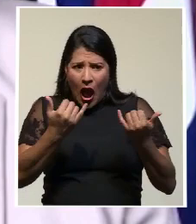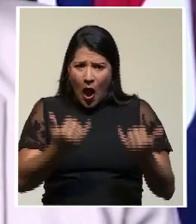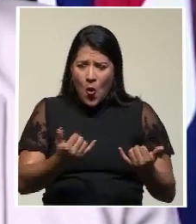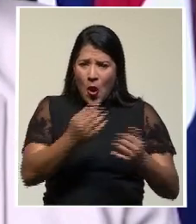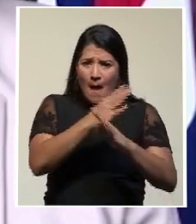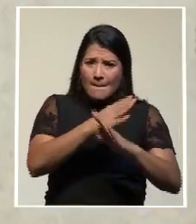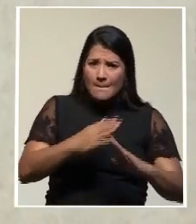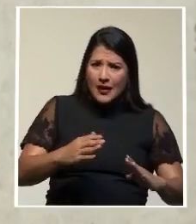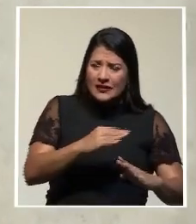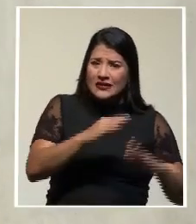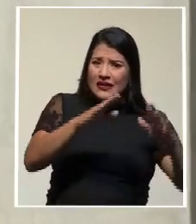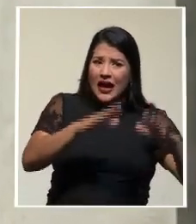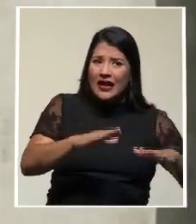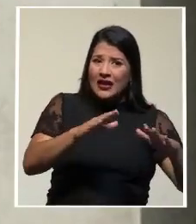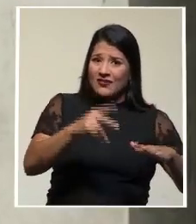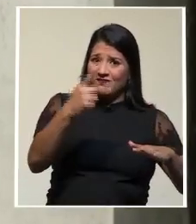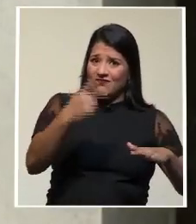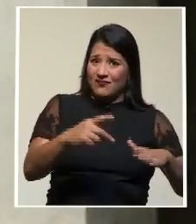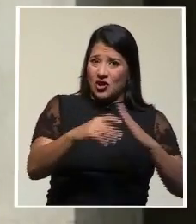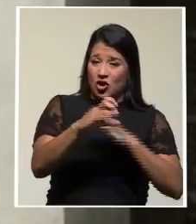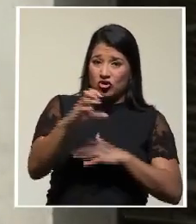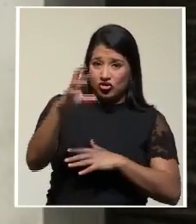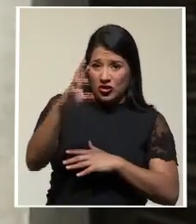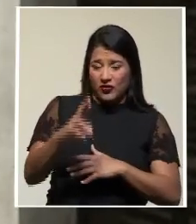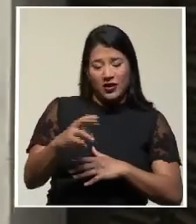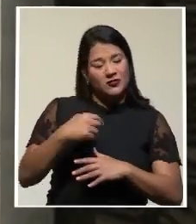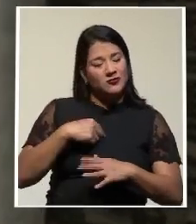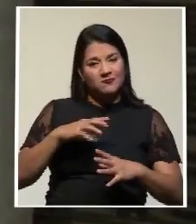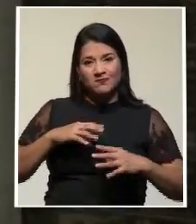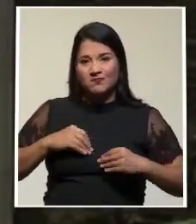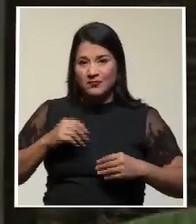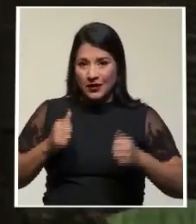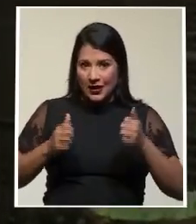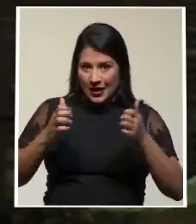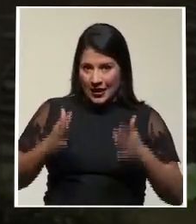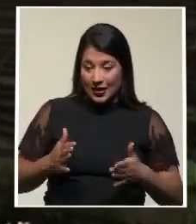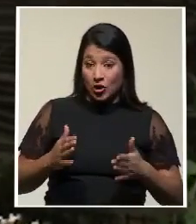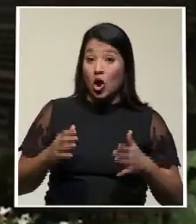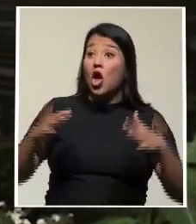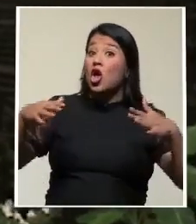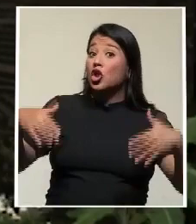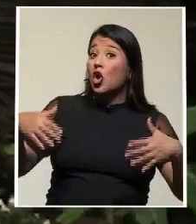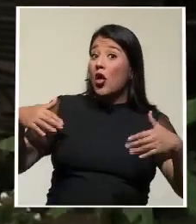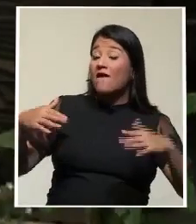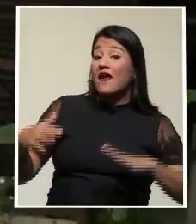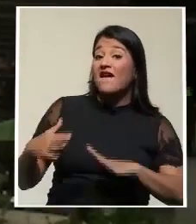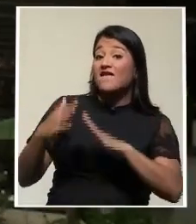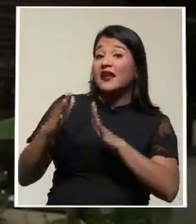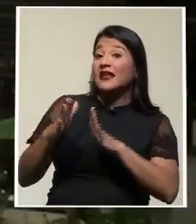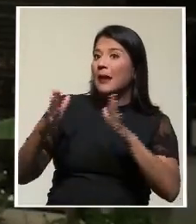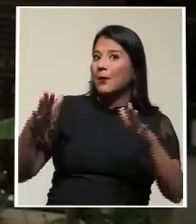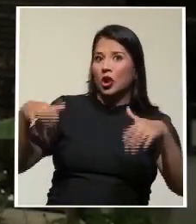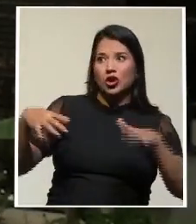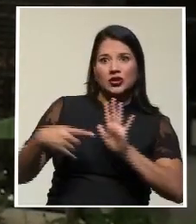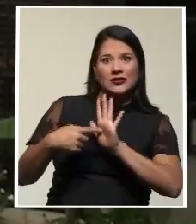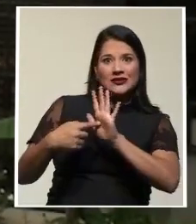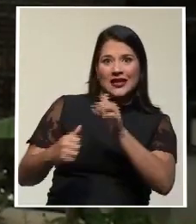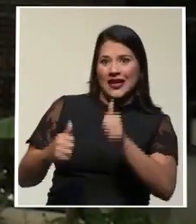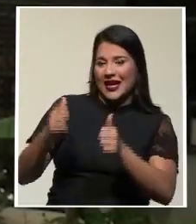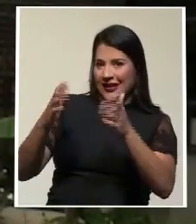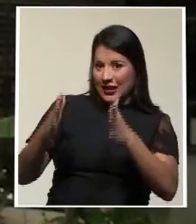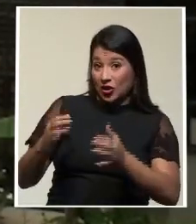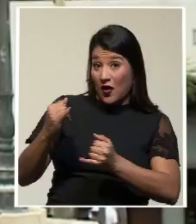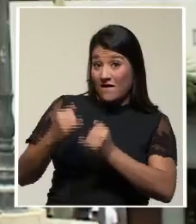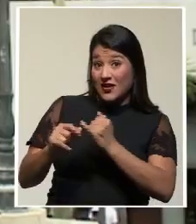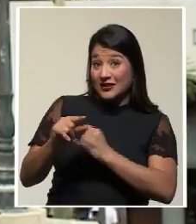decisiones políticas. Quien no ha ratificado su candidato a la presidencia es en el Frente Amplio, que durante el fin de semana lo que definió